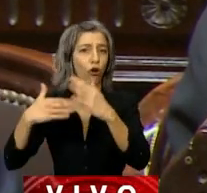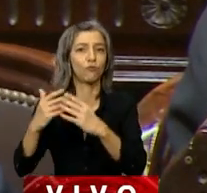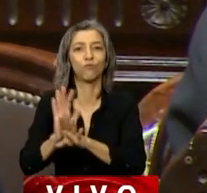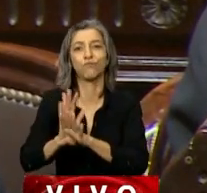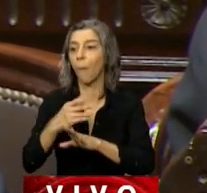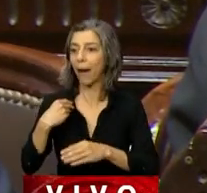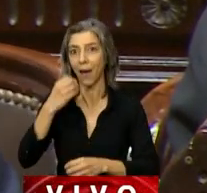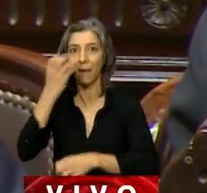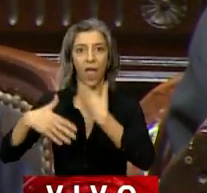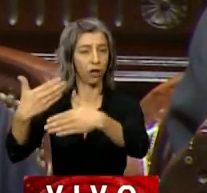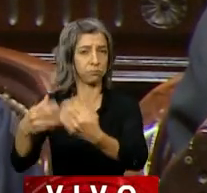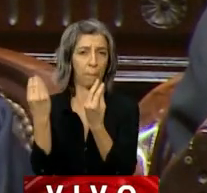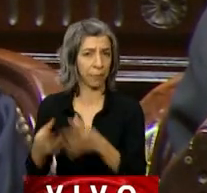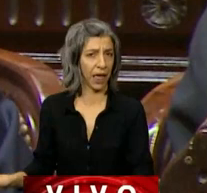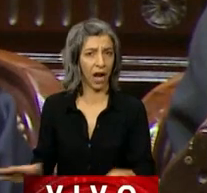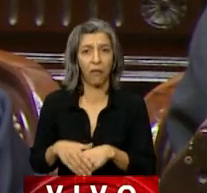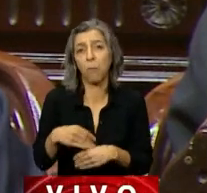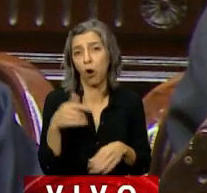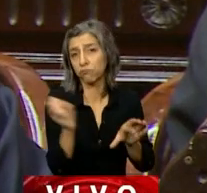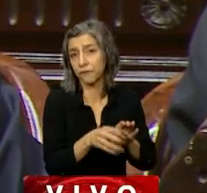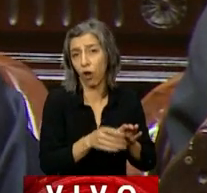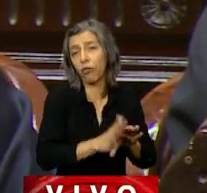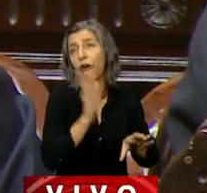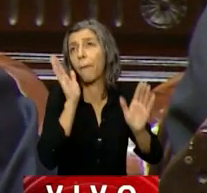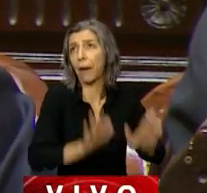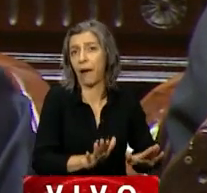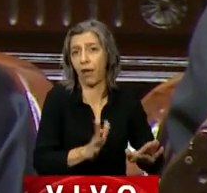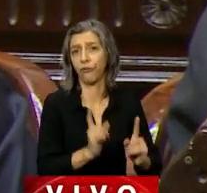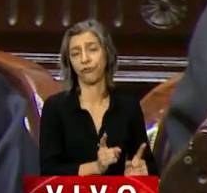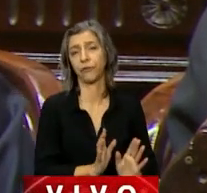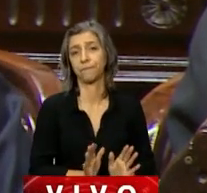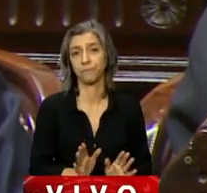menor tiempo posible, porque hoy el fondo todavía sigue paralizado desde la nueva gestión.